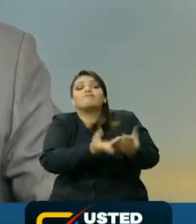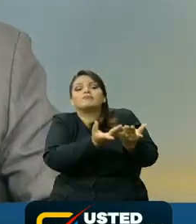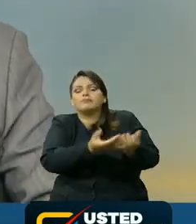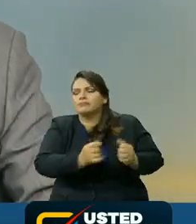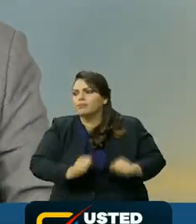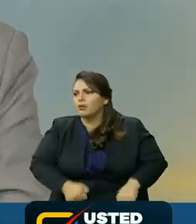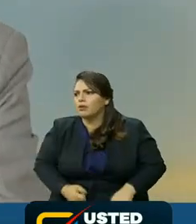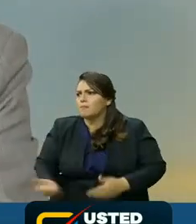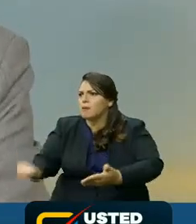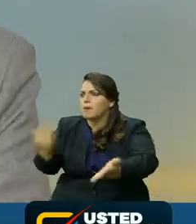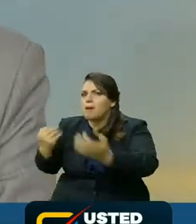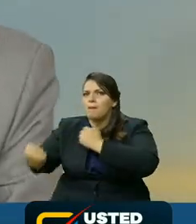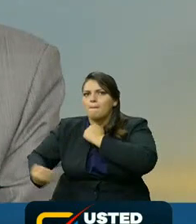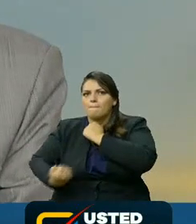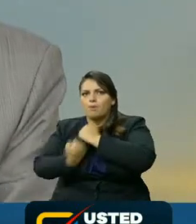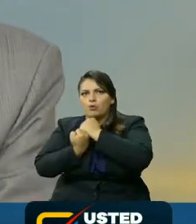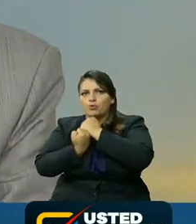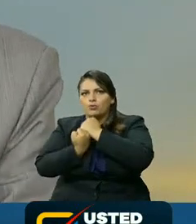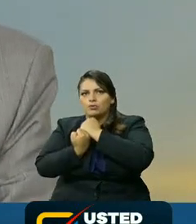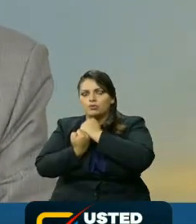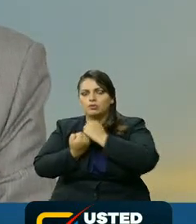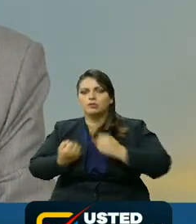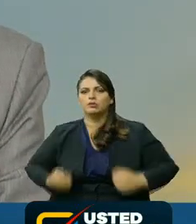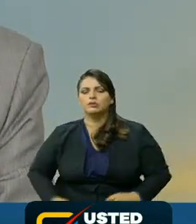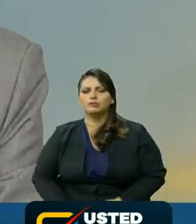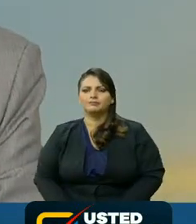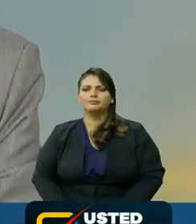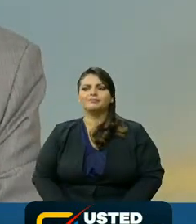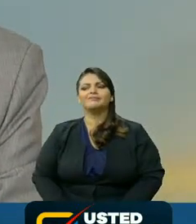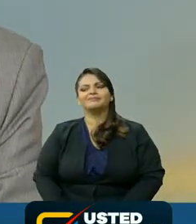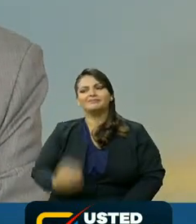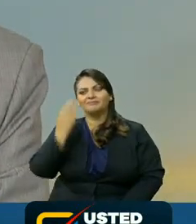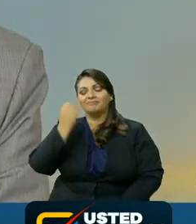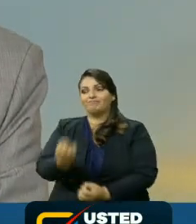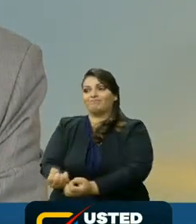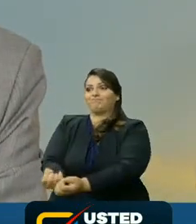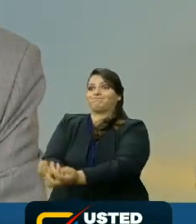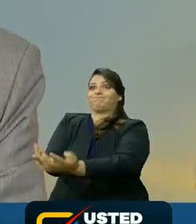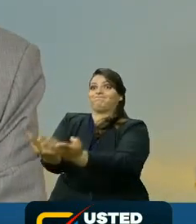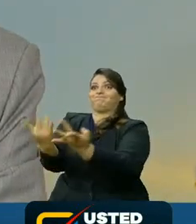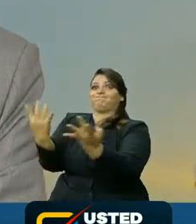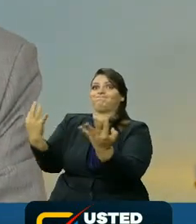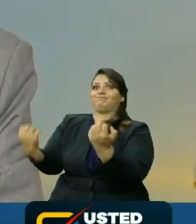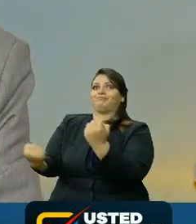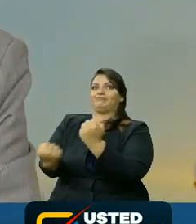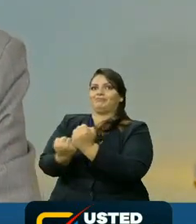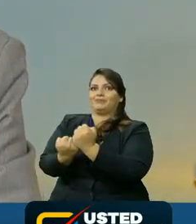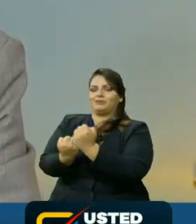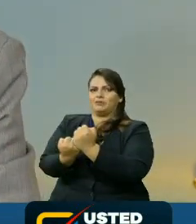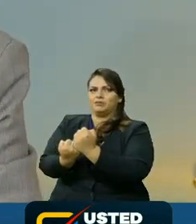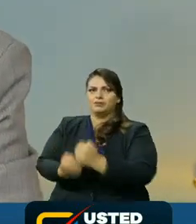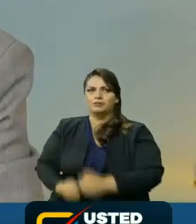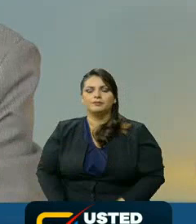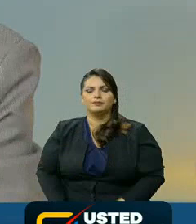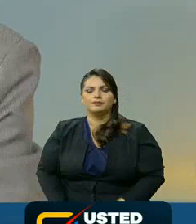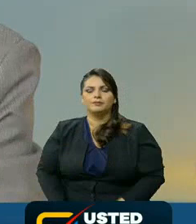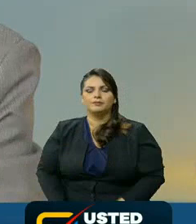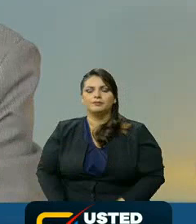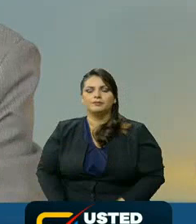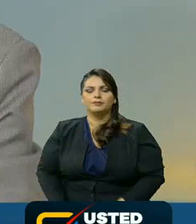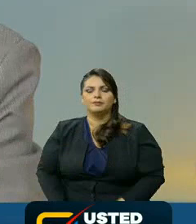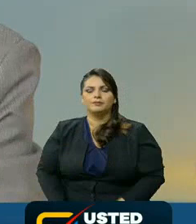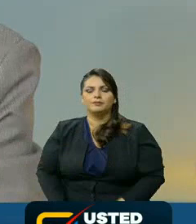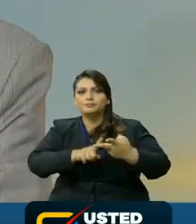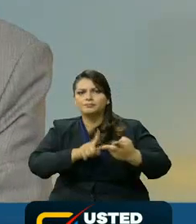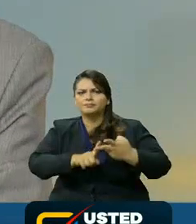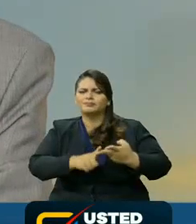y con este motivo hay que destacarlo una vez más, que el país demanda un cambio. Eso no hay que negarlo. Y